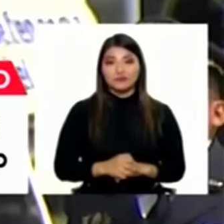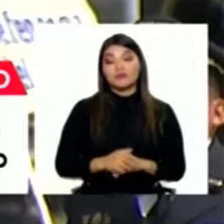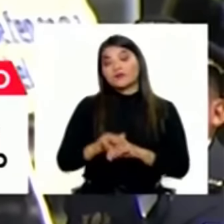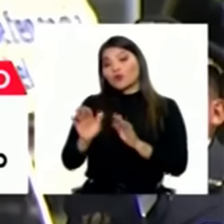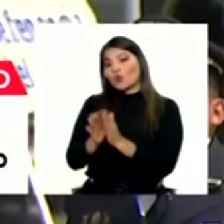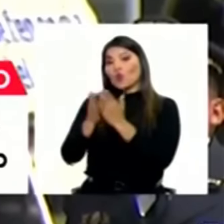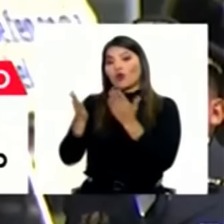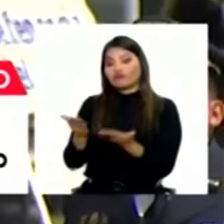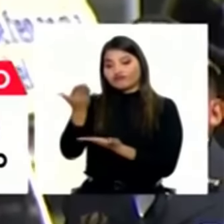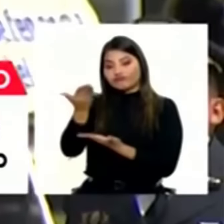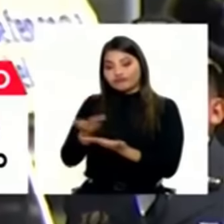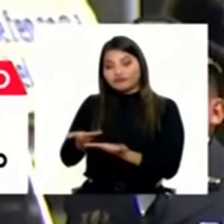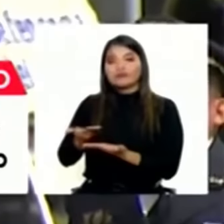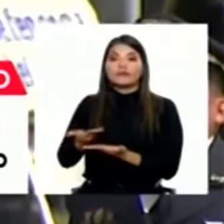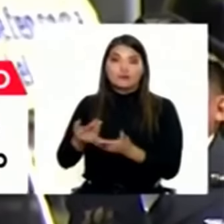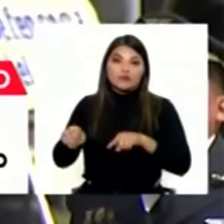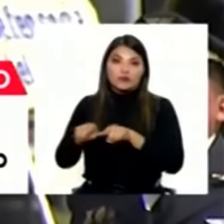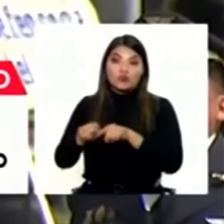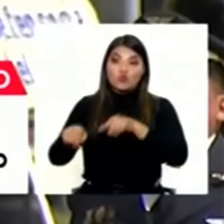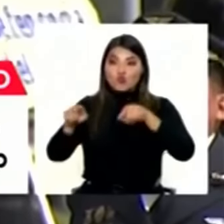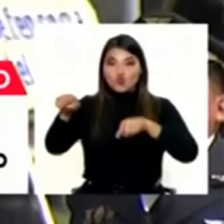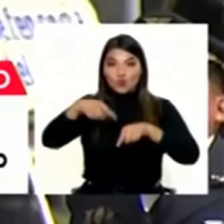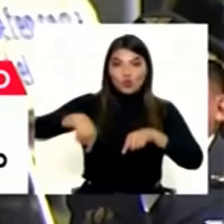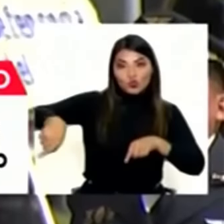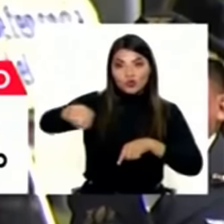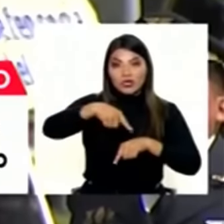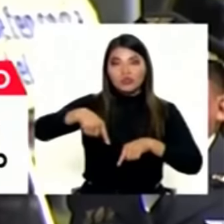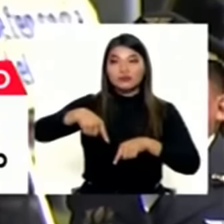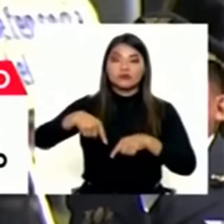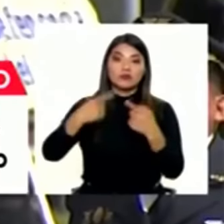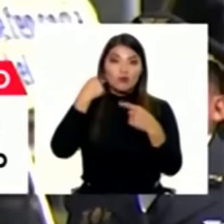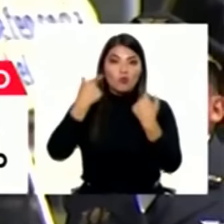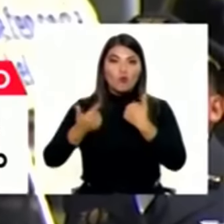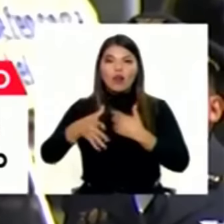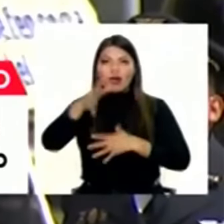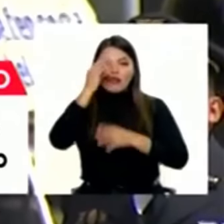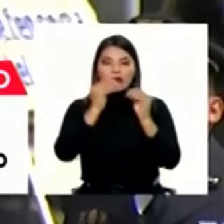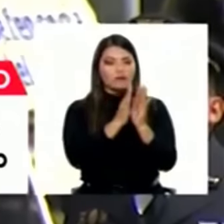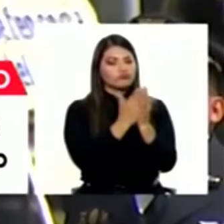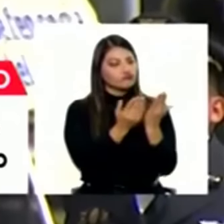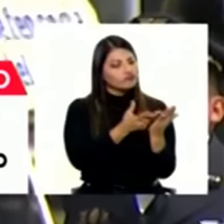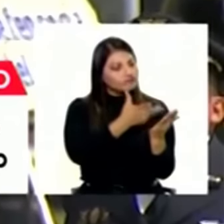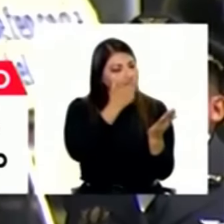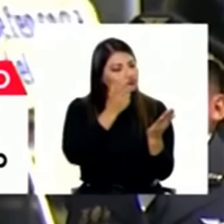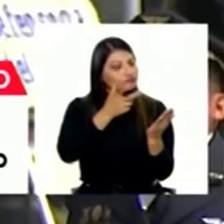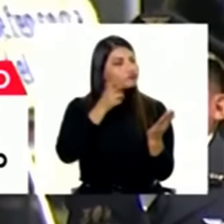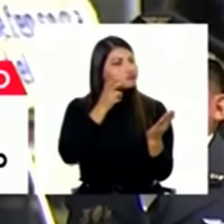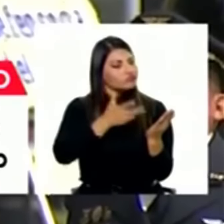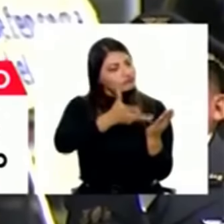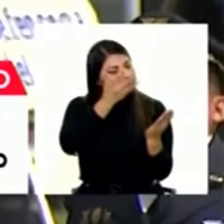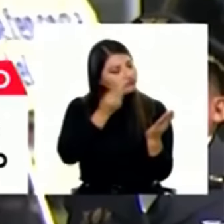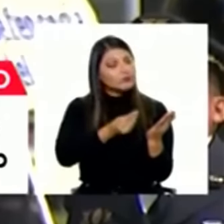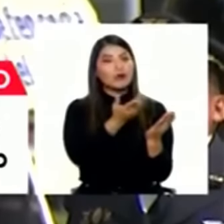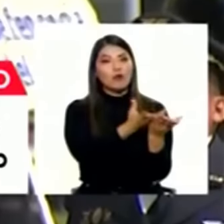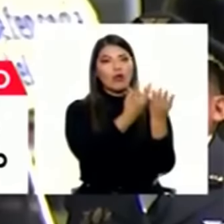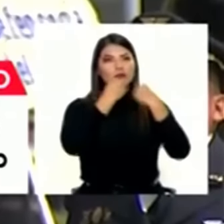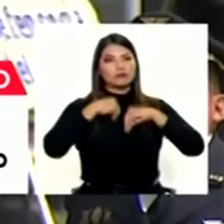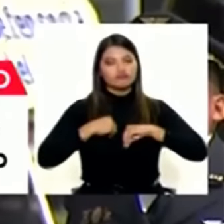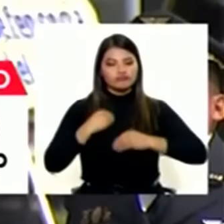otro modo, los que escuchan la palabra de Dios y la ponen en